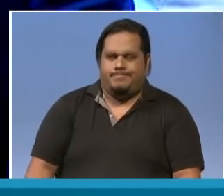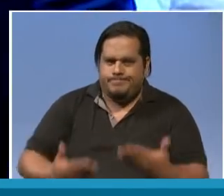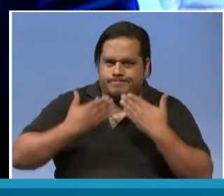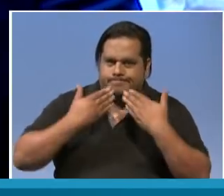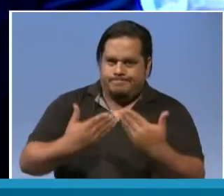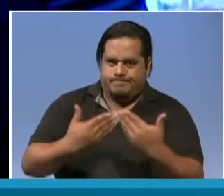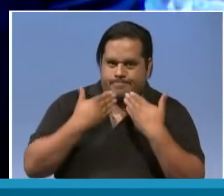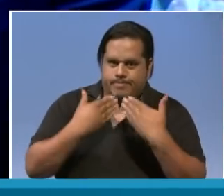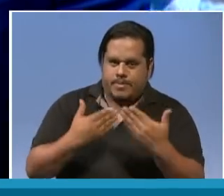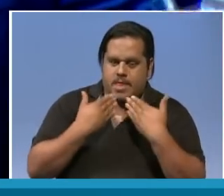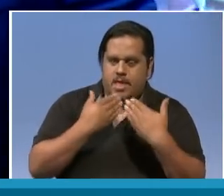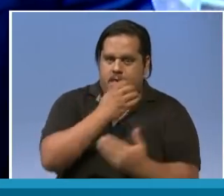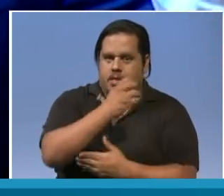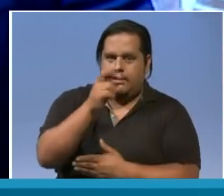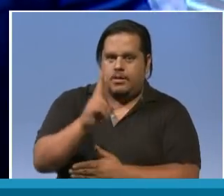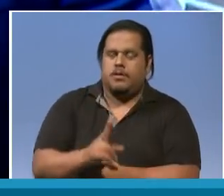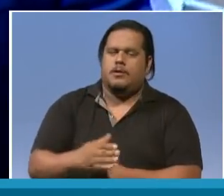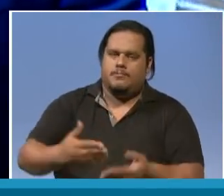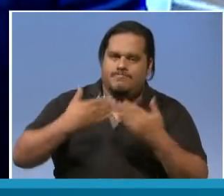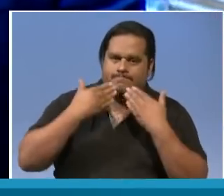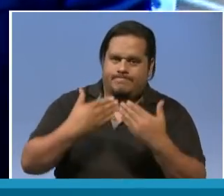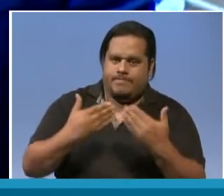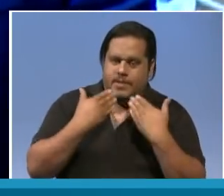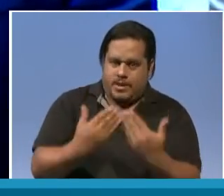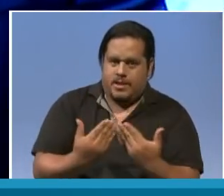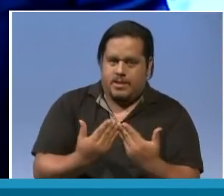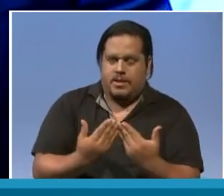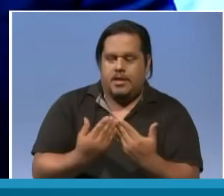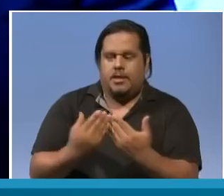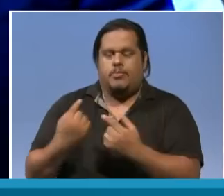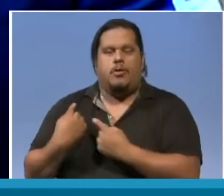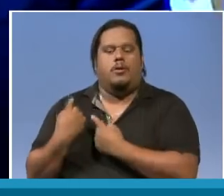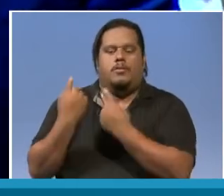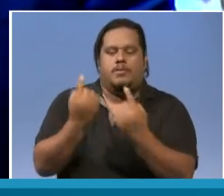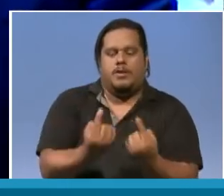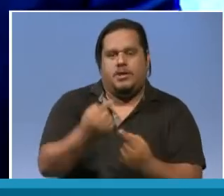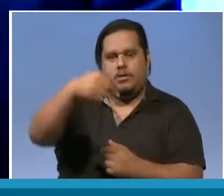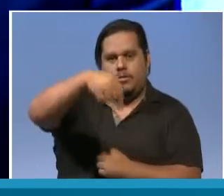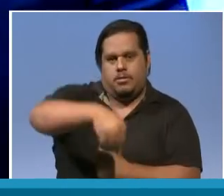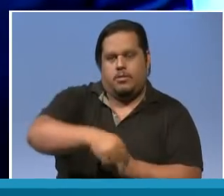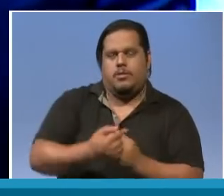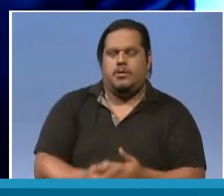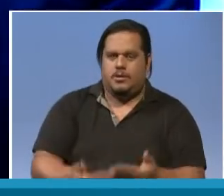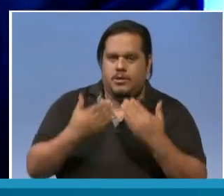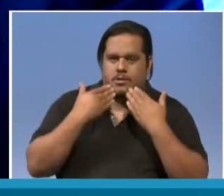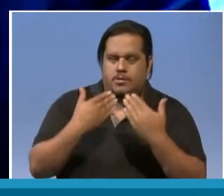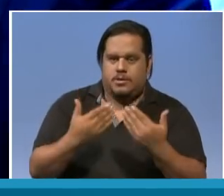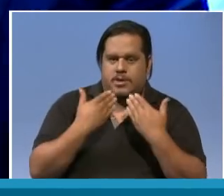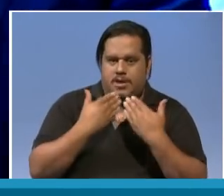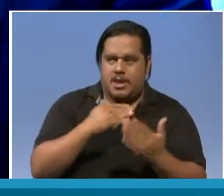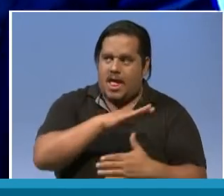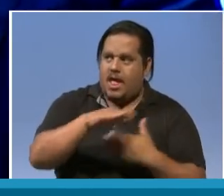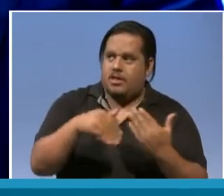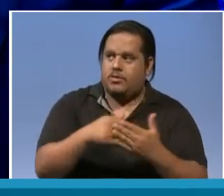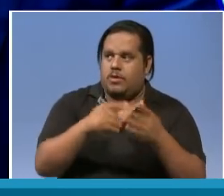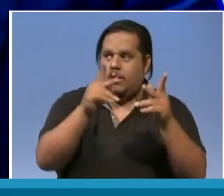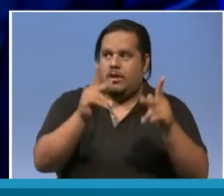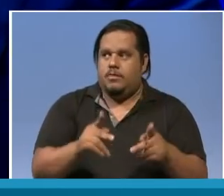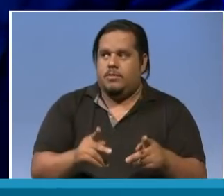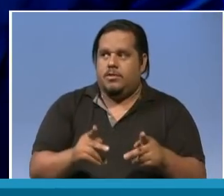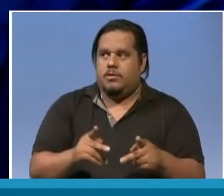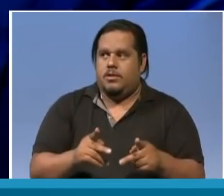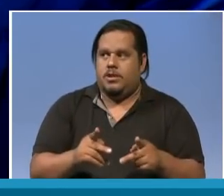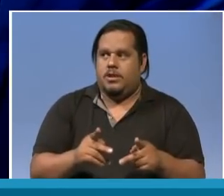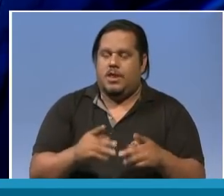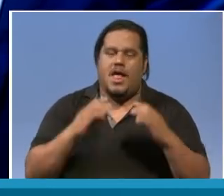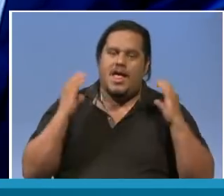muchísimas gracias, Costa Rica. Muchísimas gracias por hacerse presente hoy. Muchísimas gracias a todas las personas